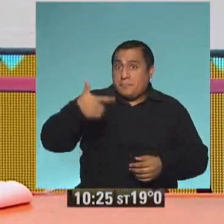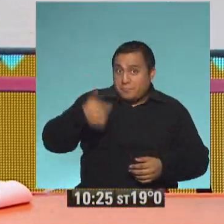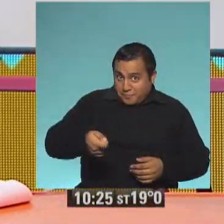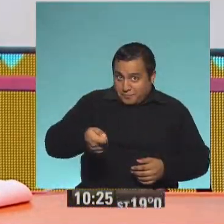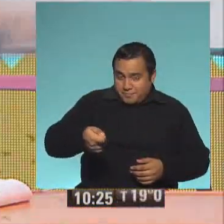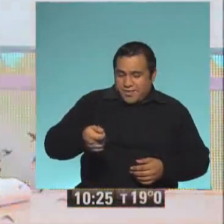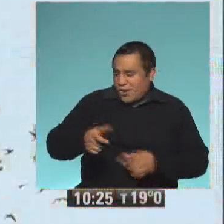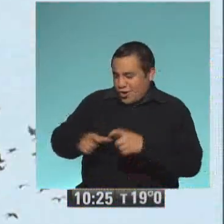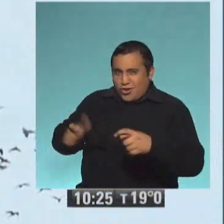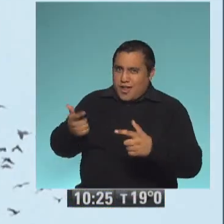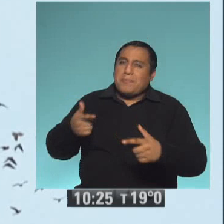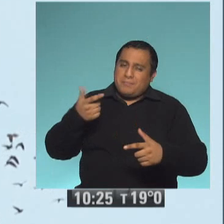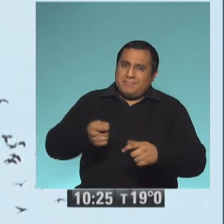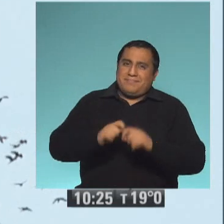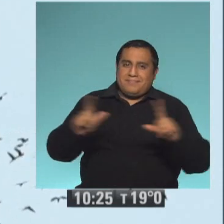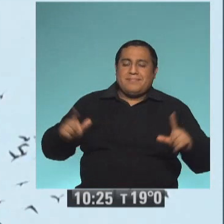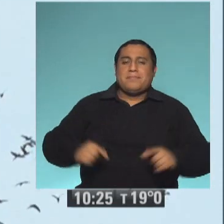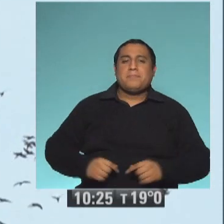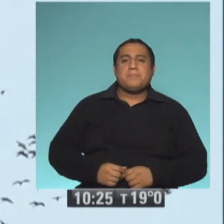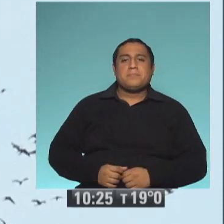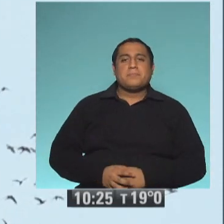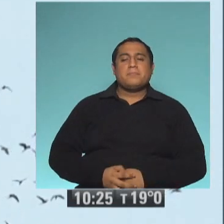¡No está el control remoto!